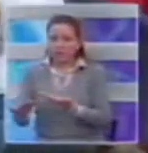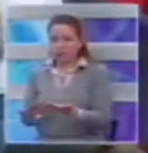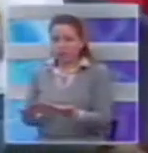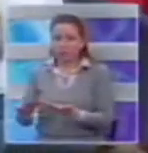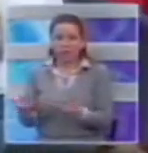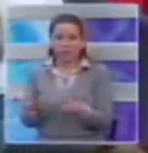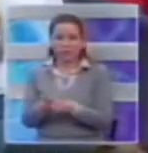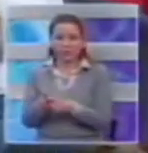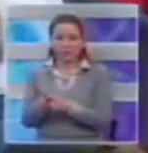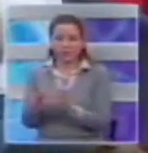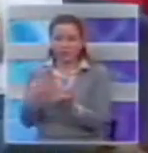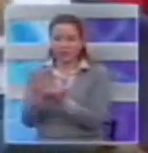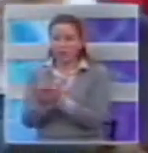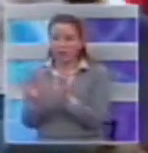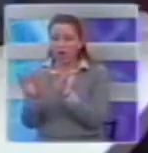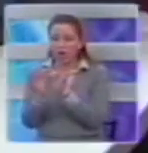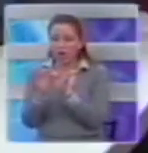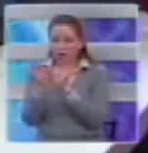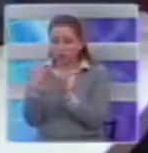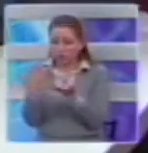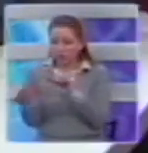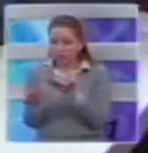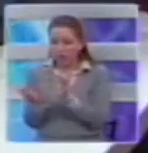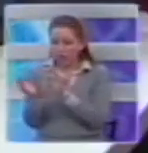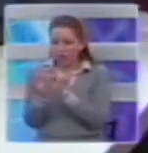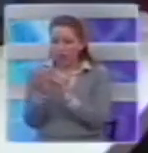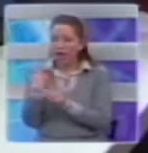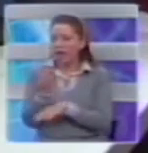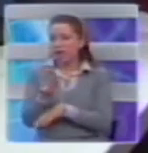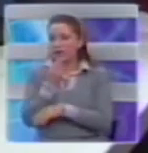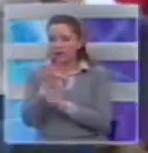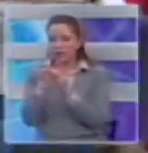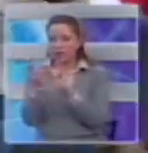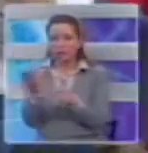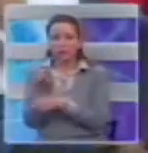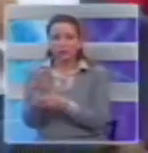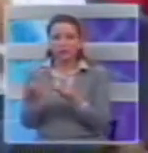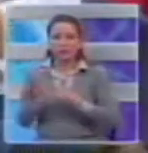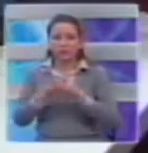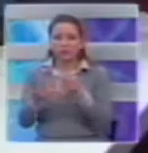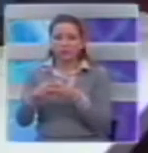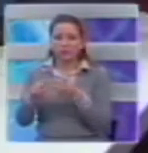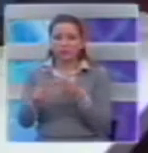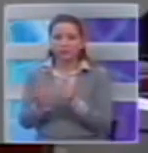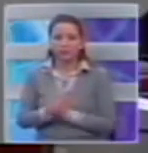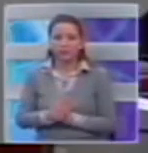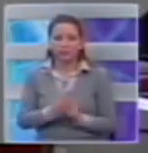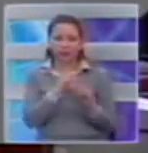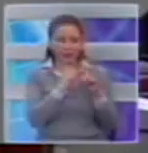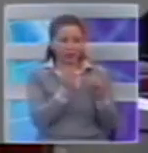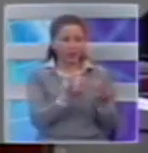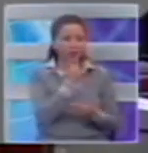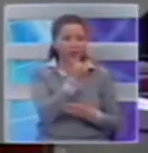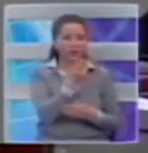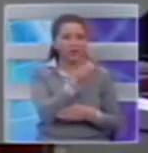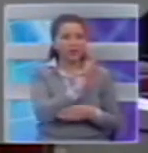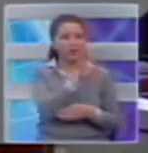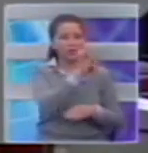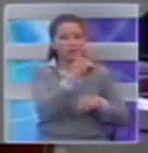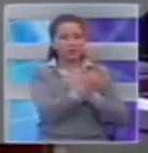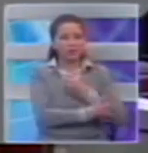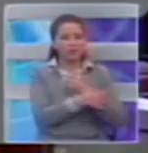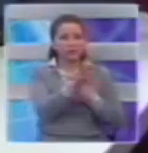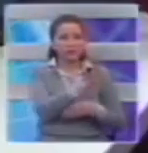es ponerlos en contacto y que y generar oportunidades de negocios entre ellos. Luis Fernando, cuénteme algo, ¿en qué partes del país